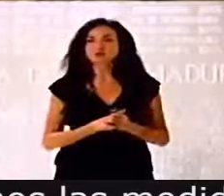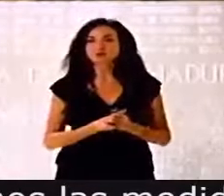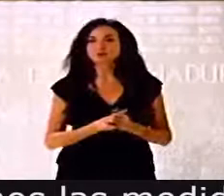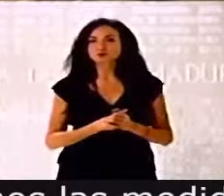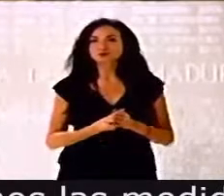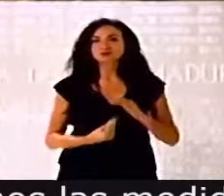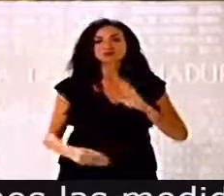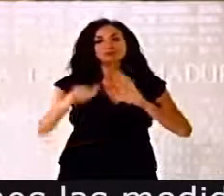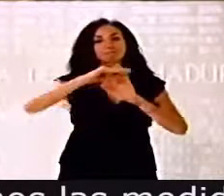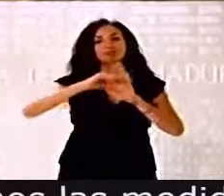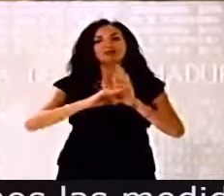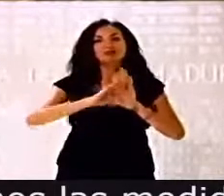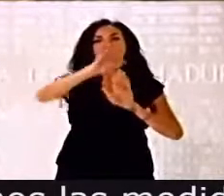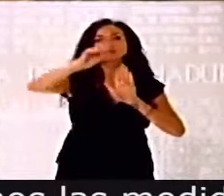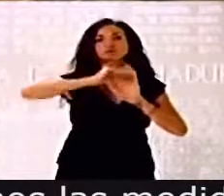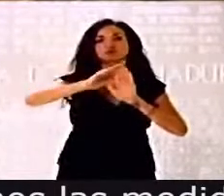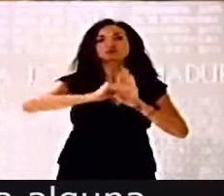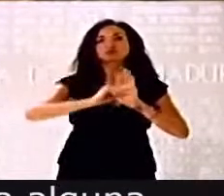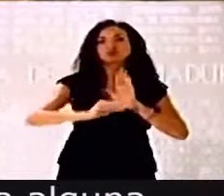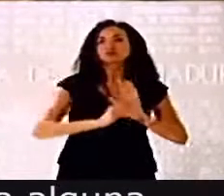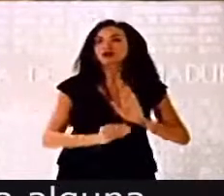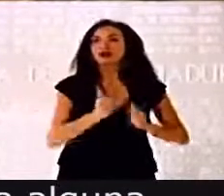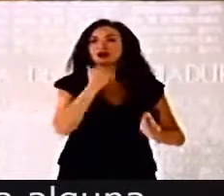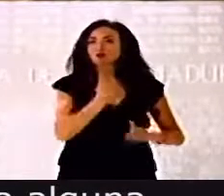medida más que complemente a las establecidas?